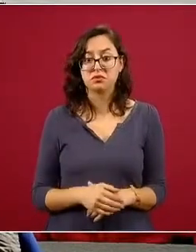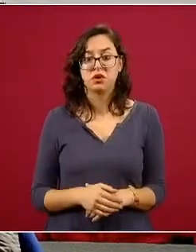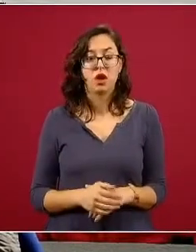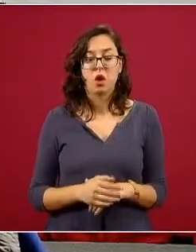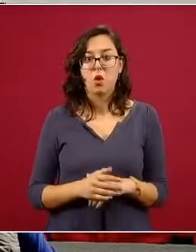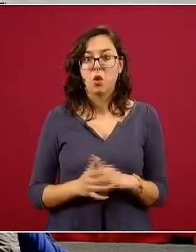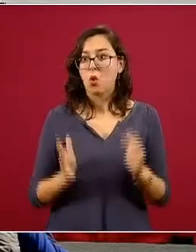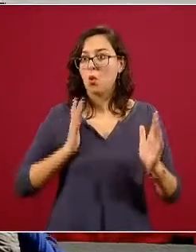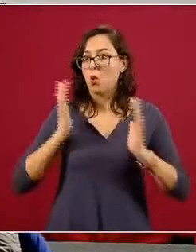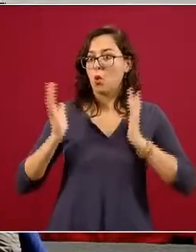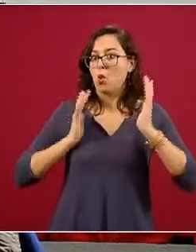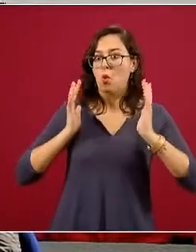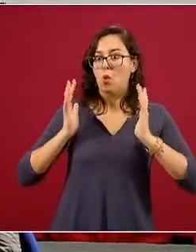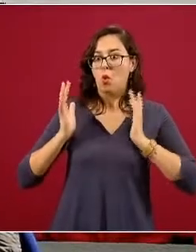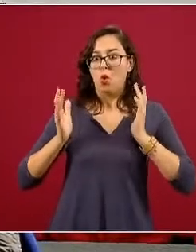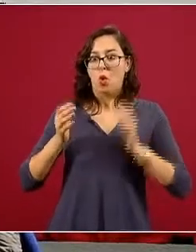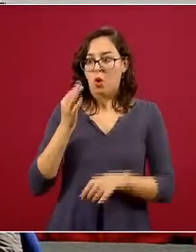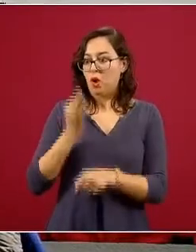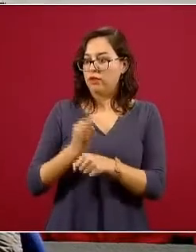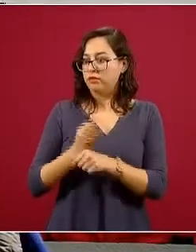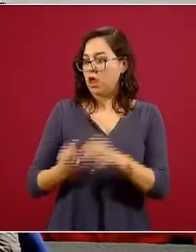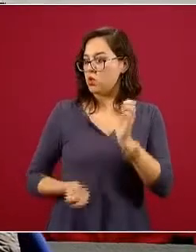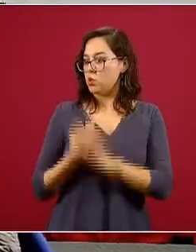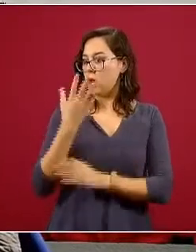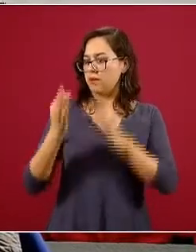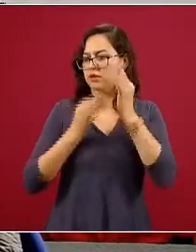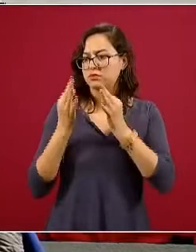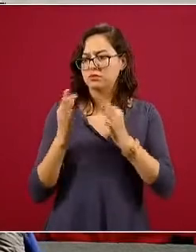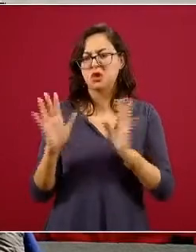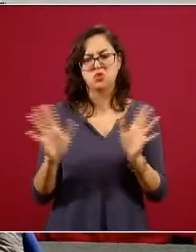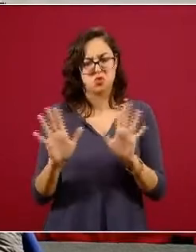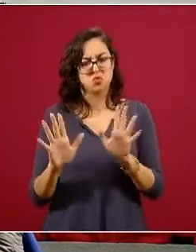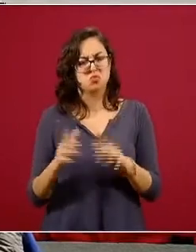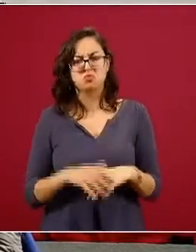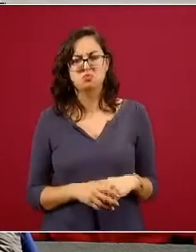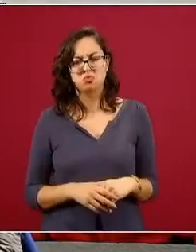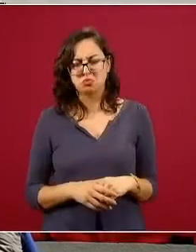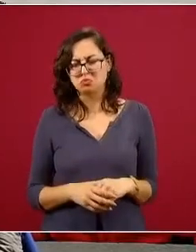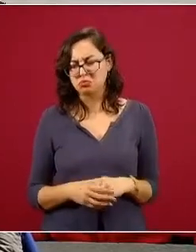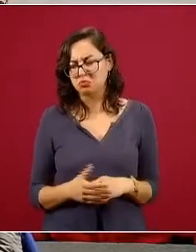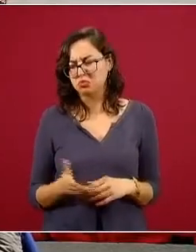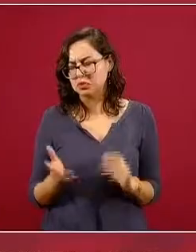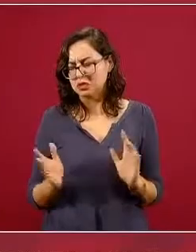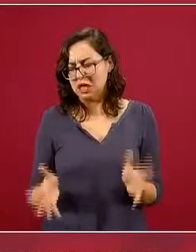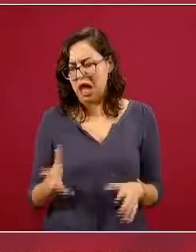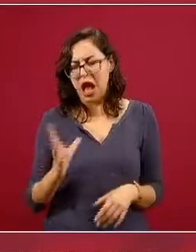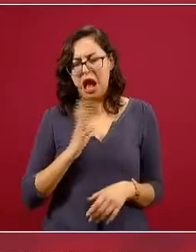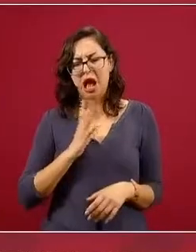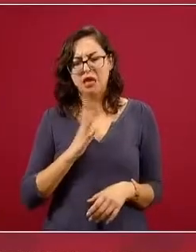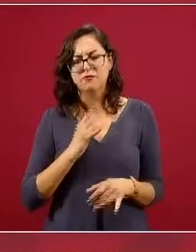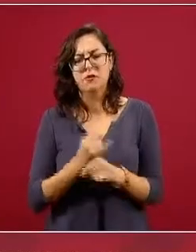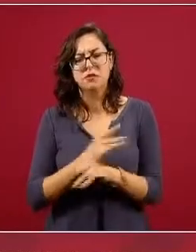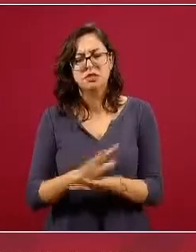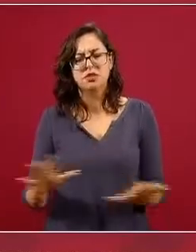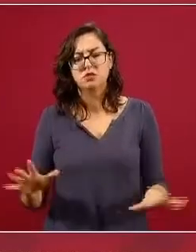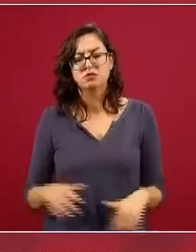sorpresa, no conozco a este doctor que menciona, pero qué bueno que se suma al llamado que hemos hecho desde